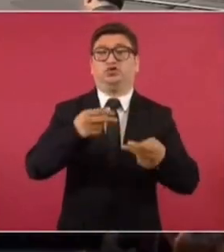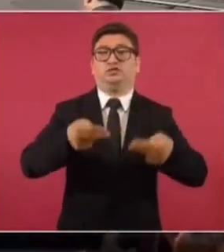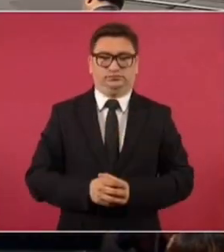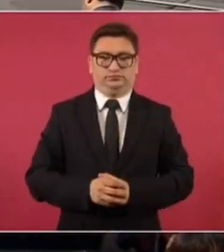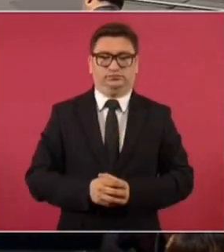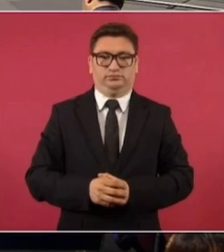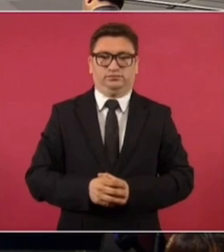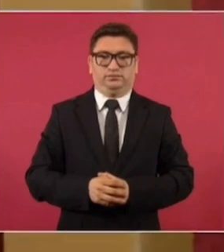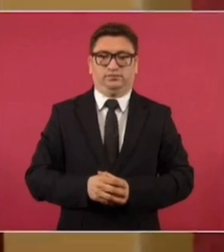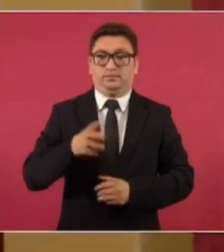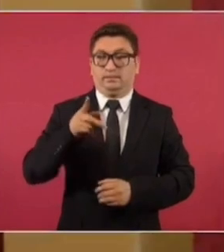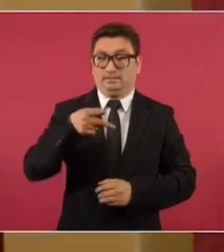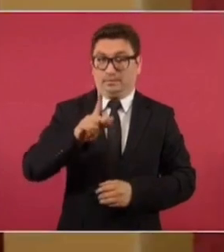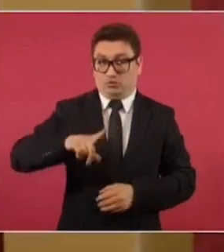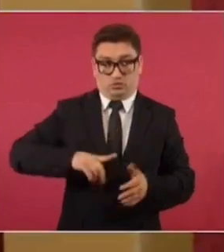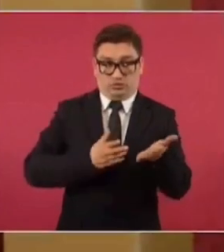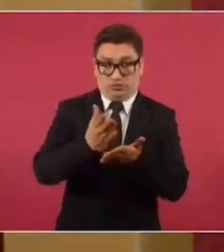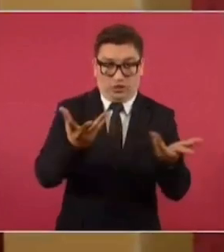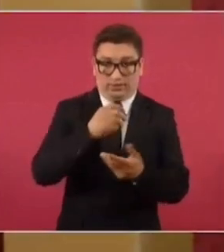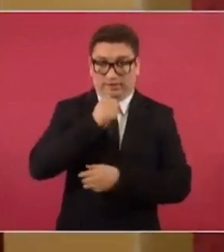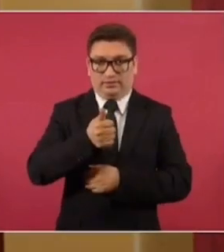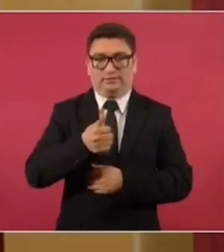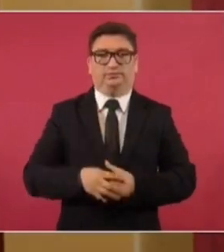mercado. Pero si no interviene el Estado,